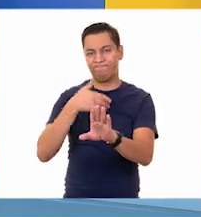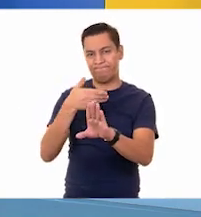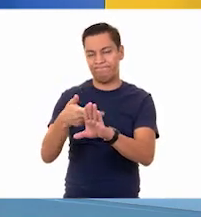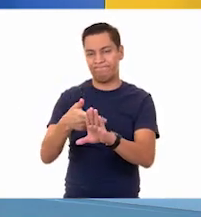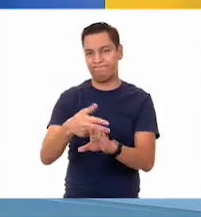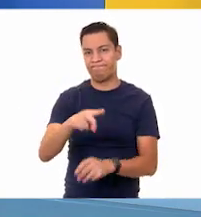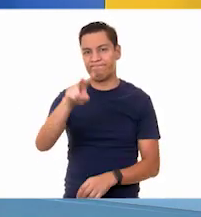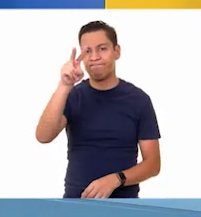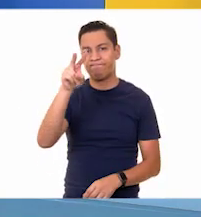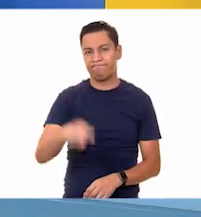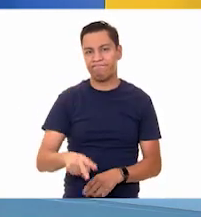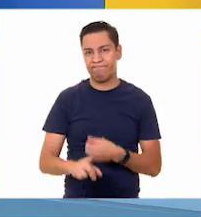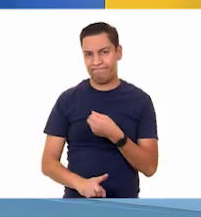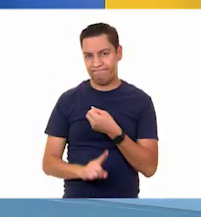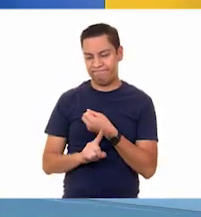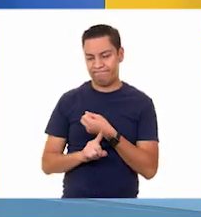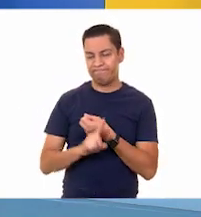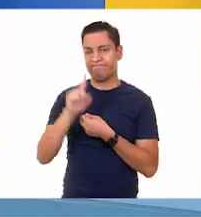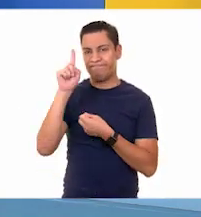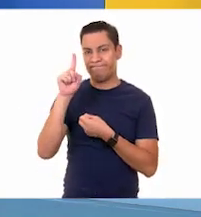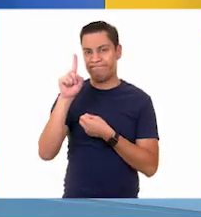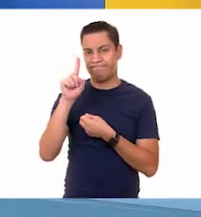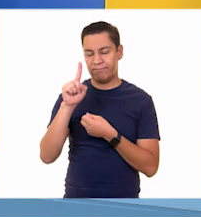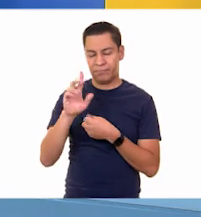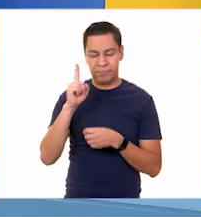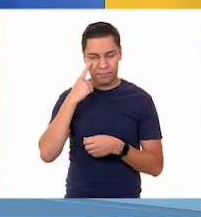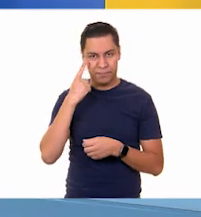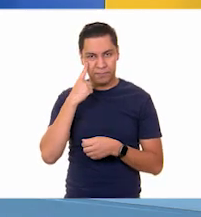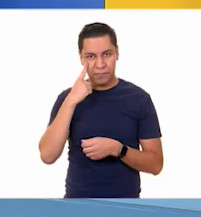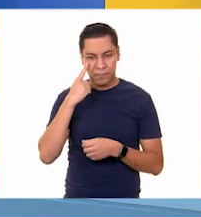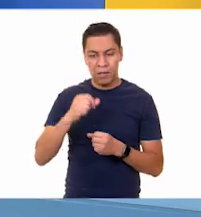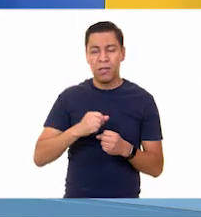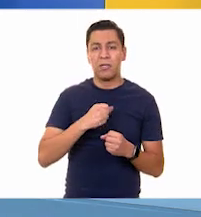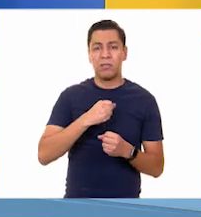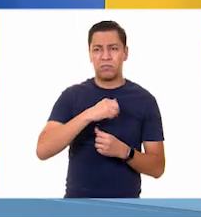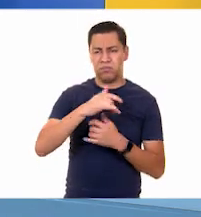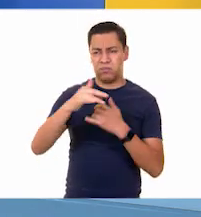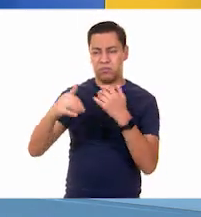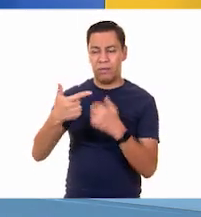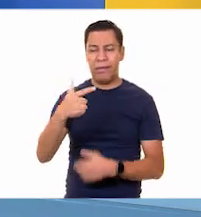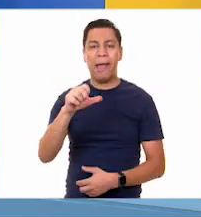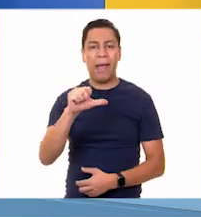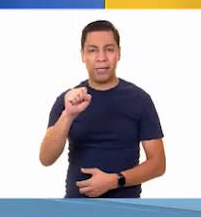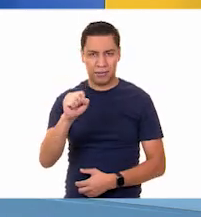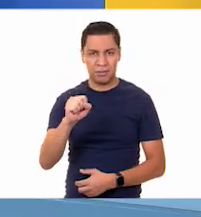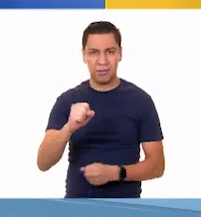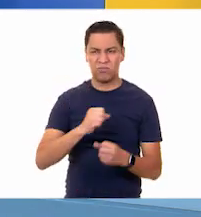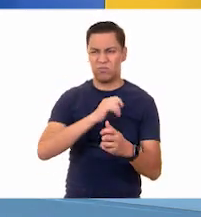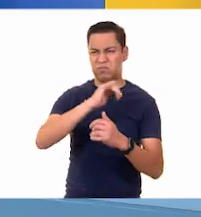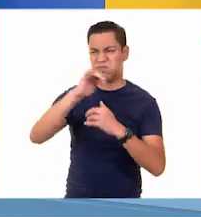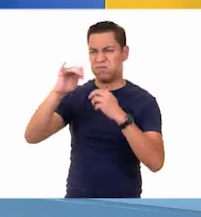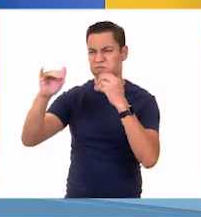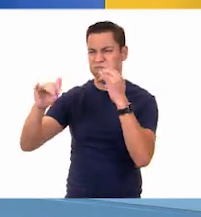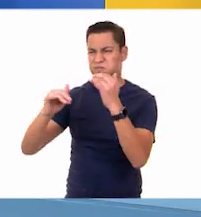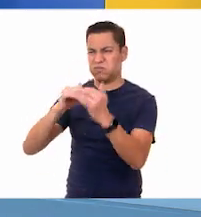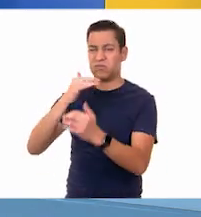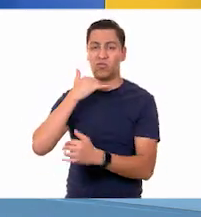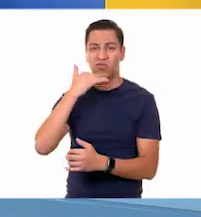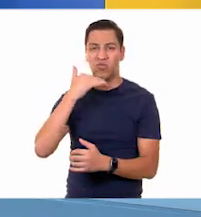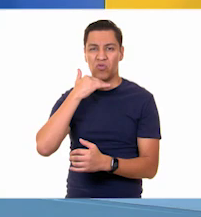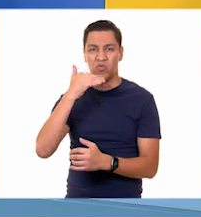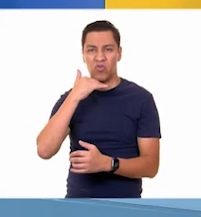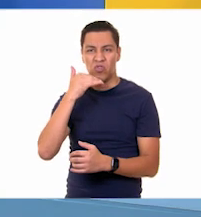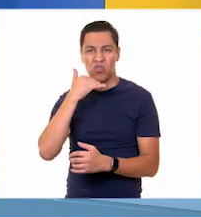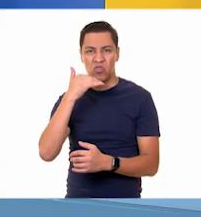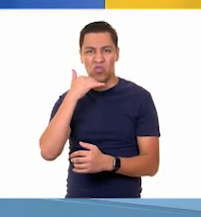relacionado con diversos problemas ambientales, entre los que se encuentran la emisión de gases de efecto invernadero que provocan el calentamiento global, la